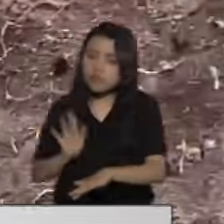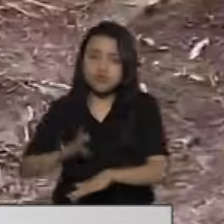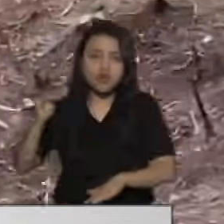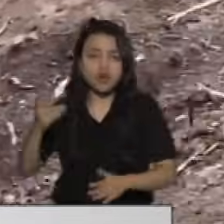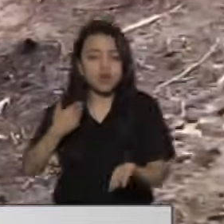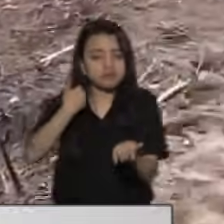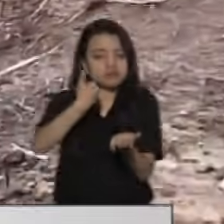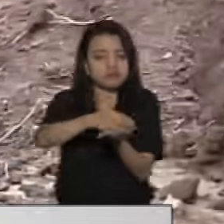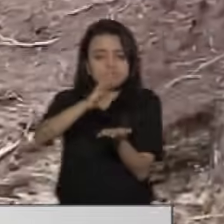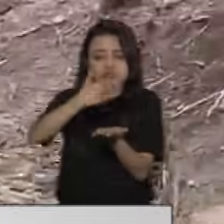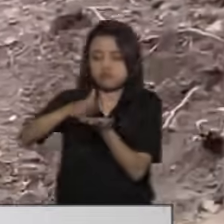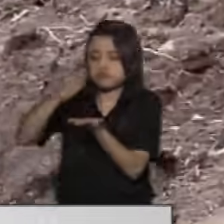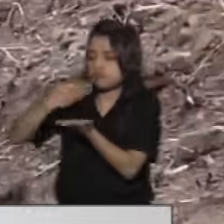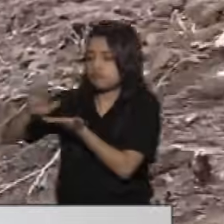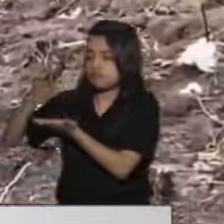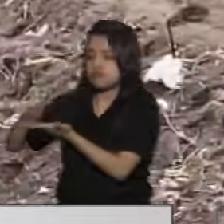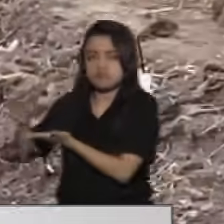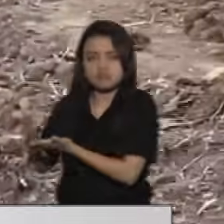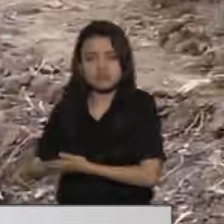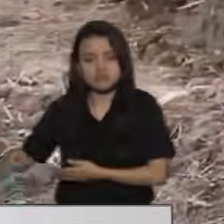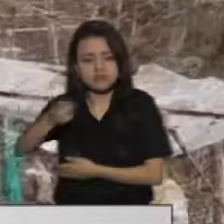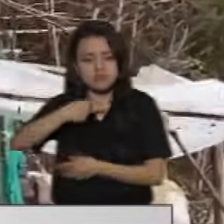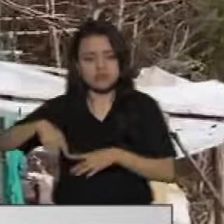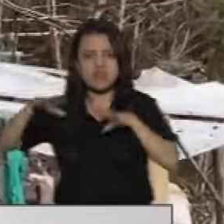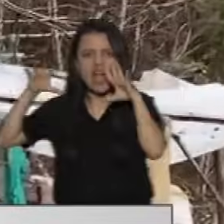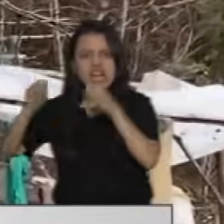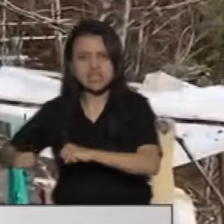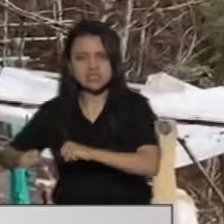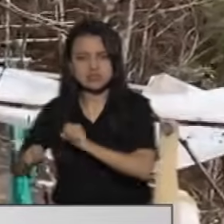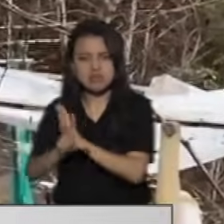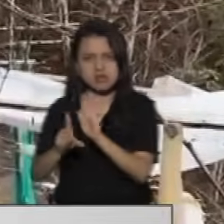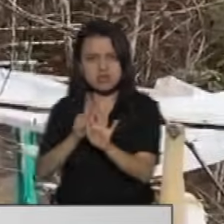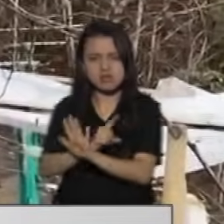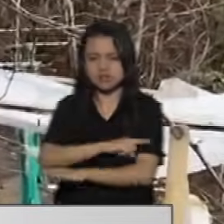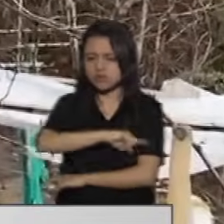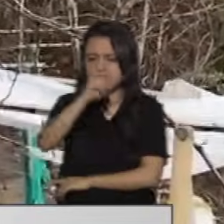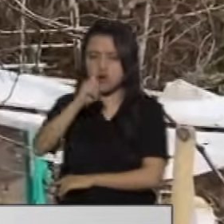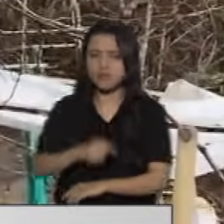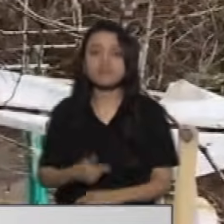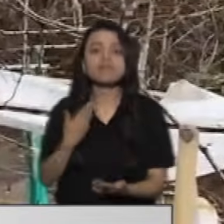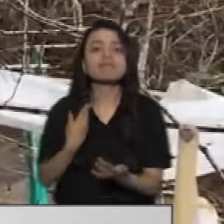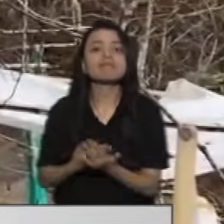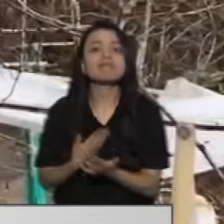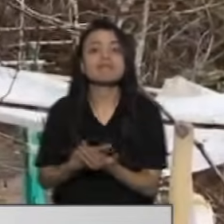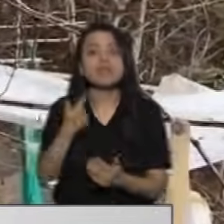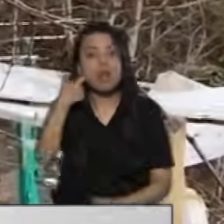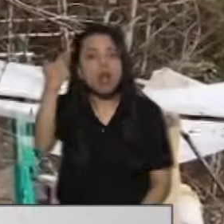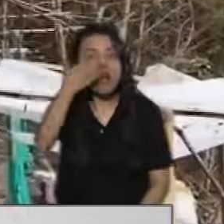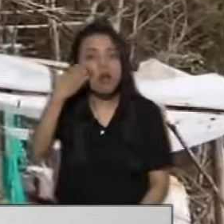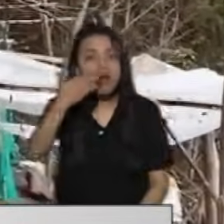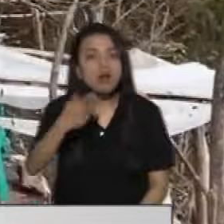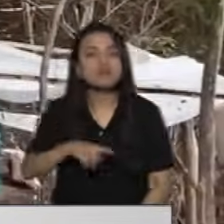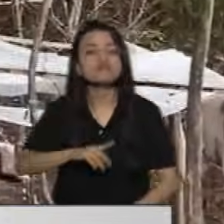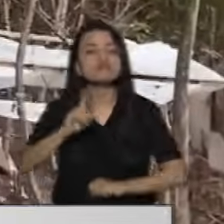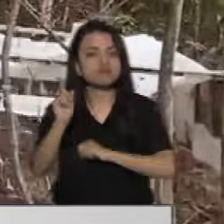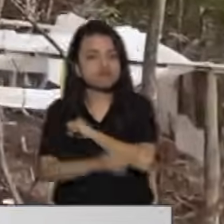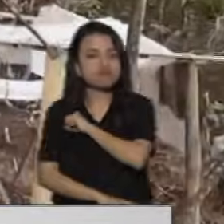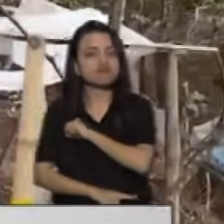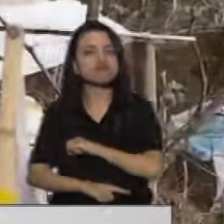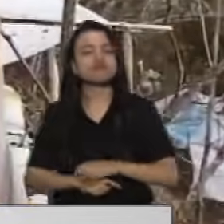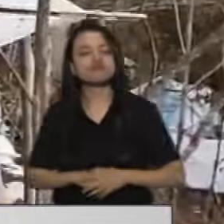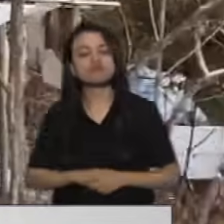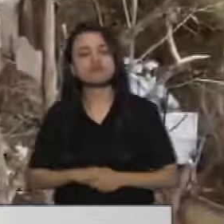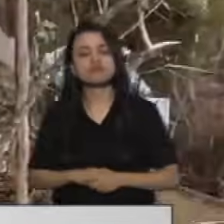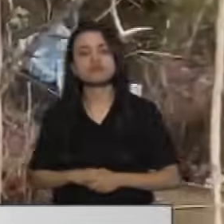desalojar totalmente a quienes han invadido este lugar. También dijeron que ya tienen pruebas necesarias para iniciar la judicialización de los